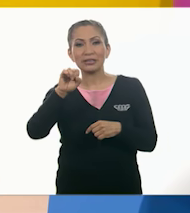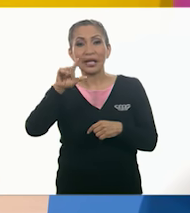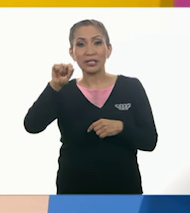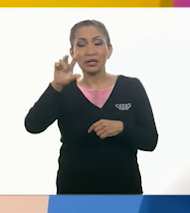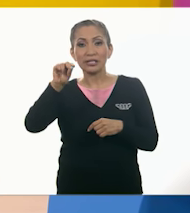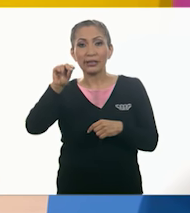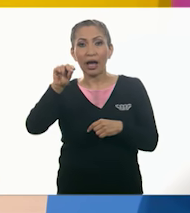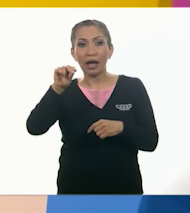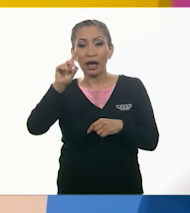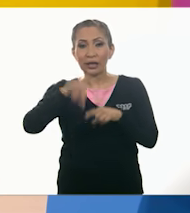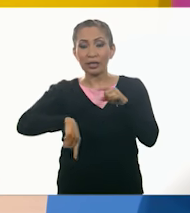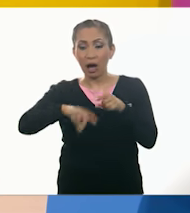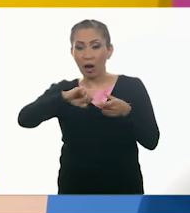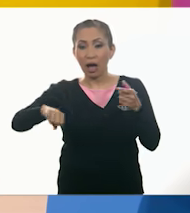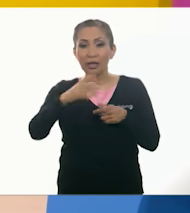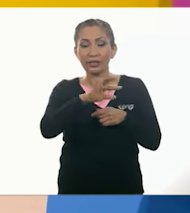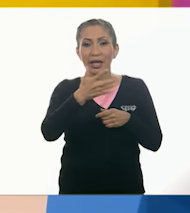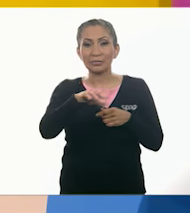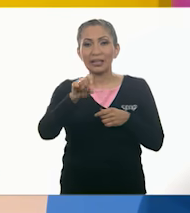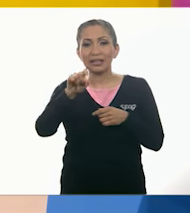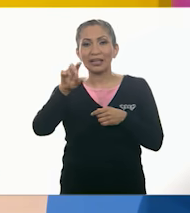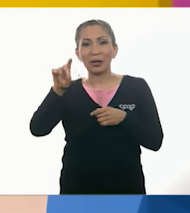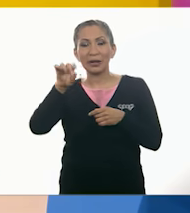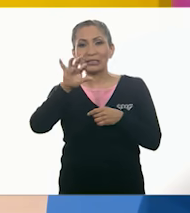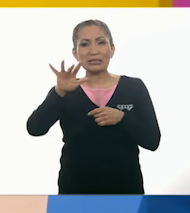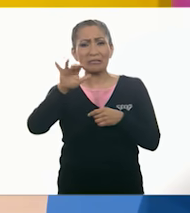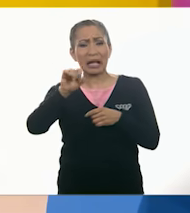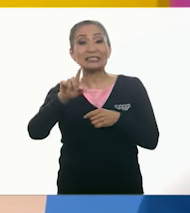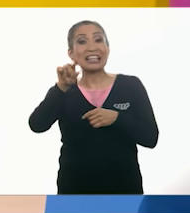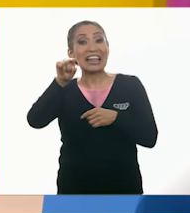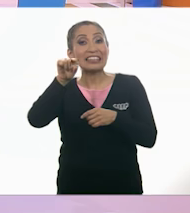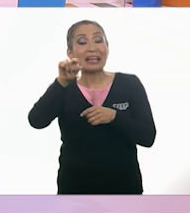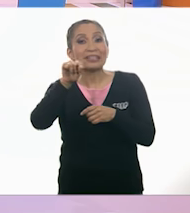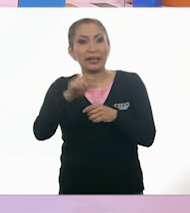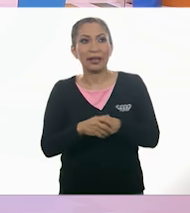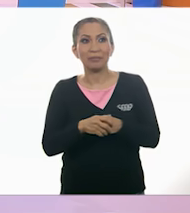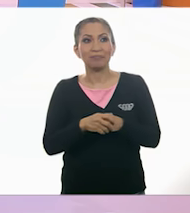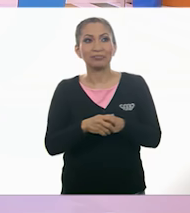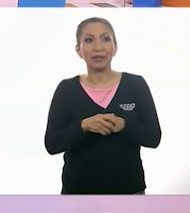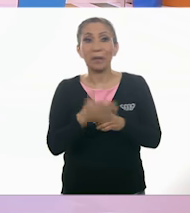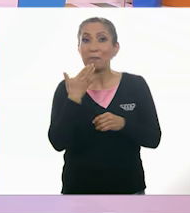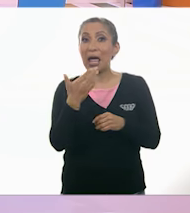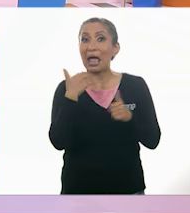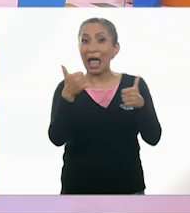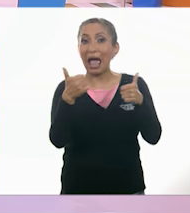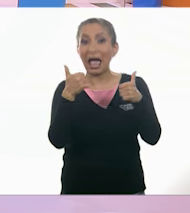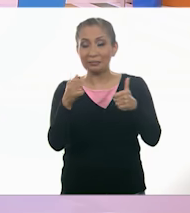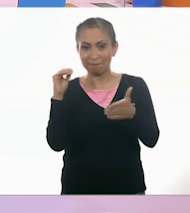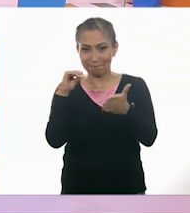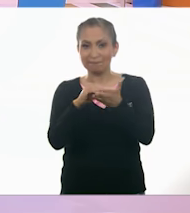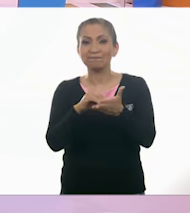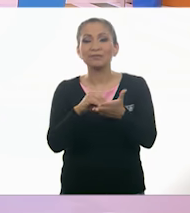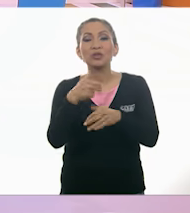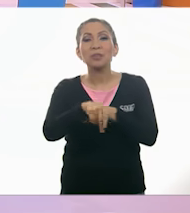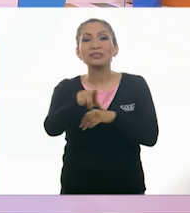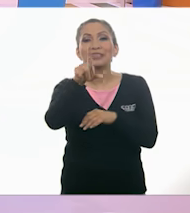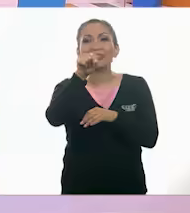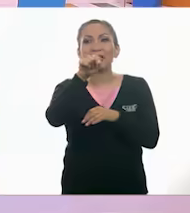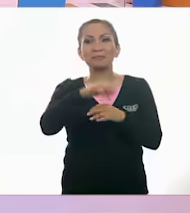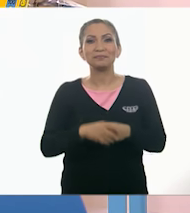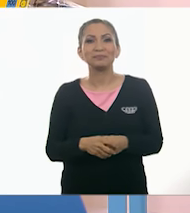70, 80. Le quito 1. 10, 20, 30, 40, 50, 60, 70. 70, maestra. Ay, muy bien. Vamos a ponerlo. El número